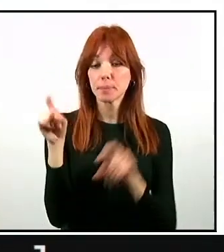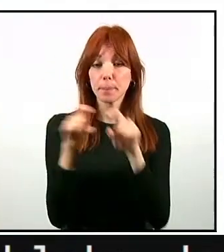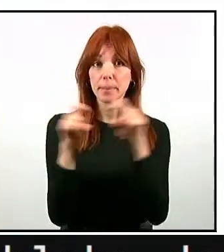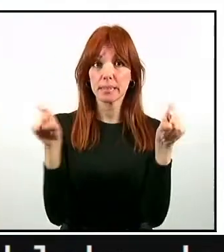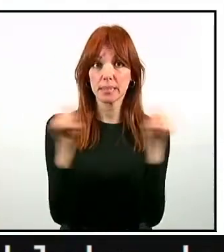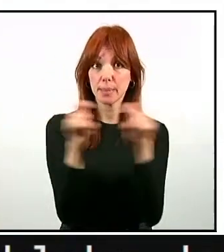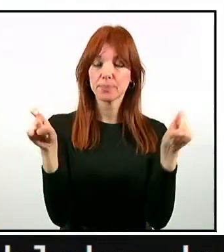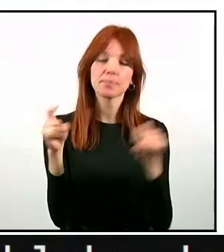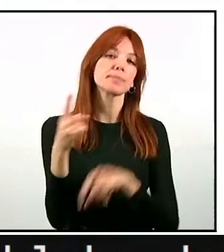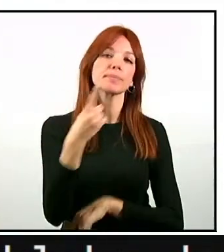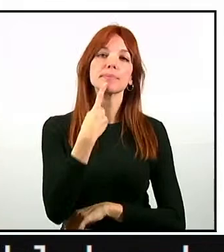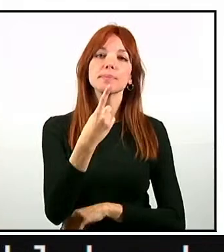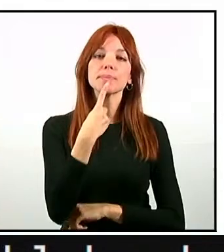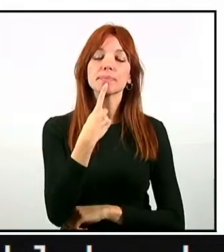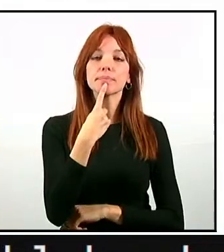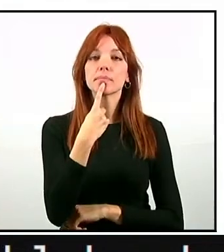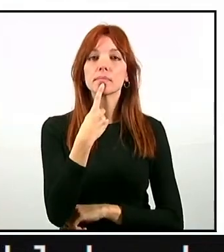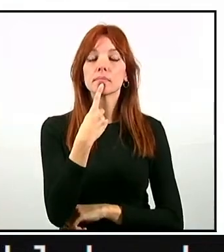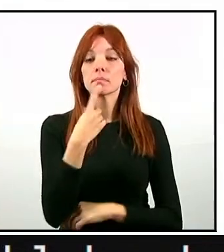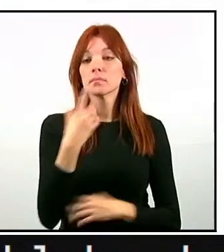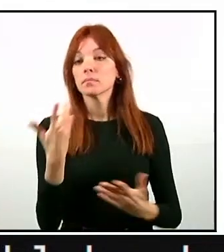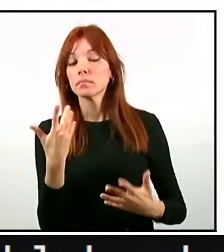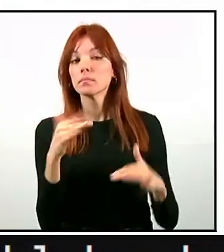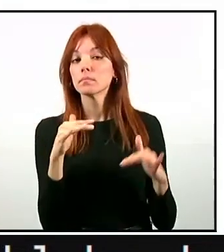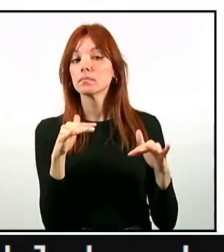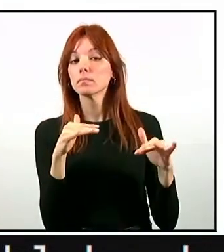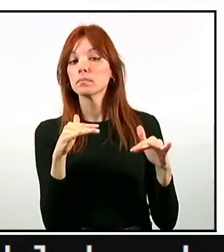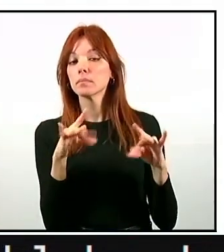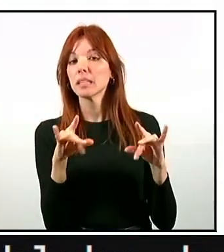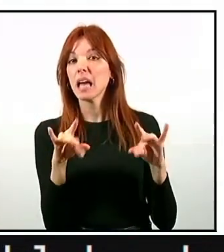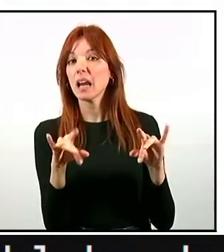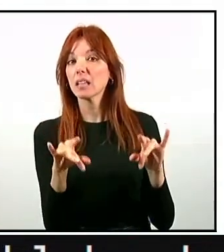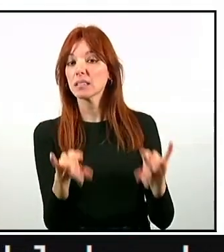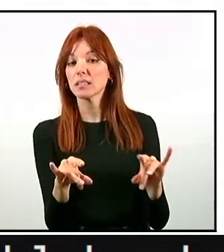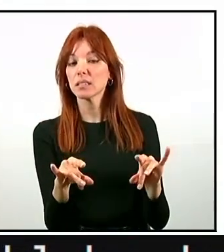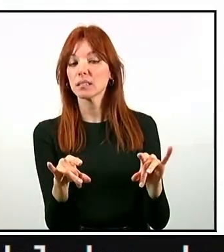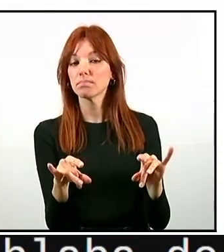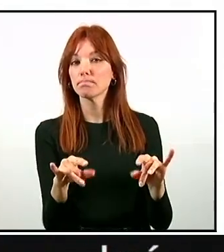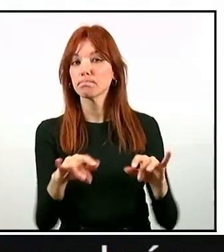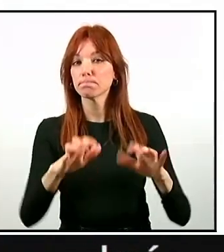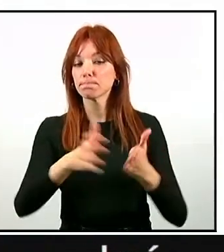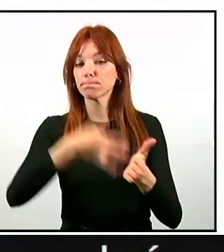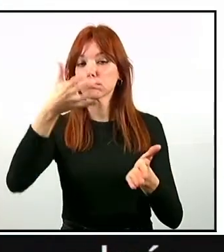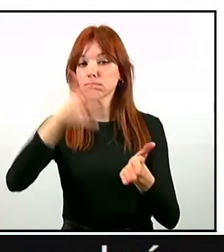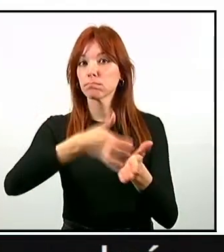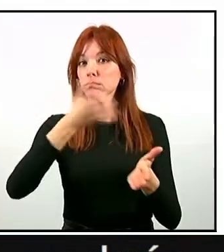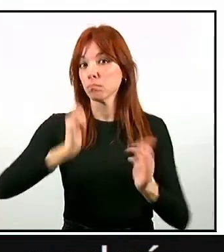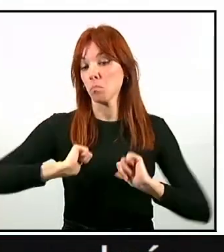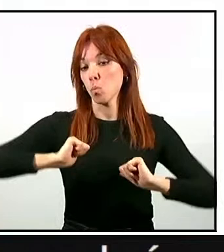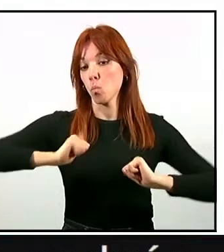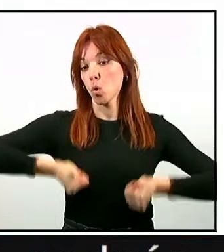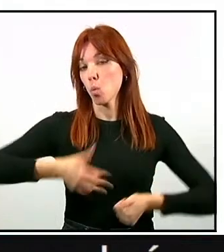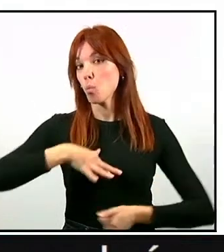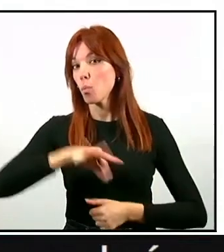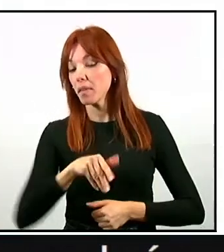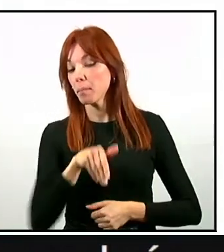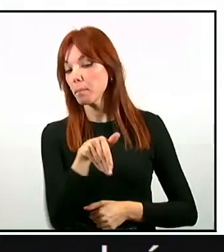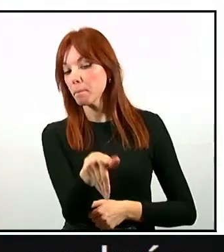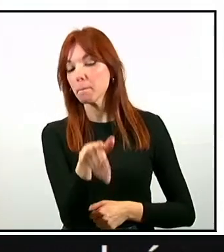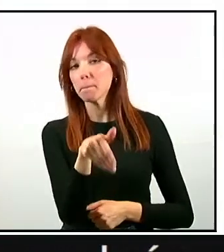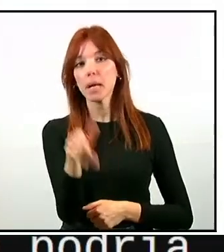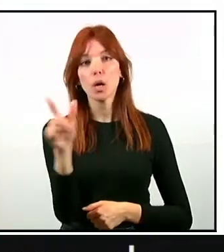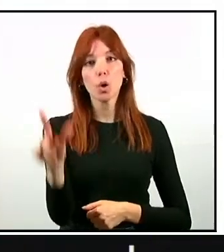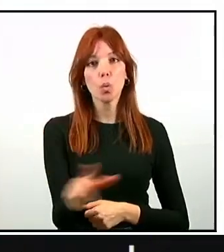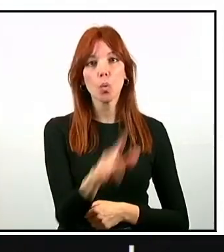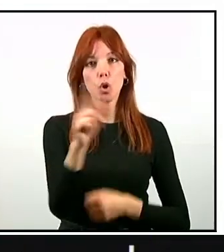que el movimiento de tierras y que podría empezar allá por los meses de